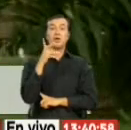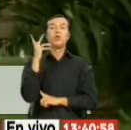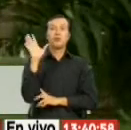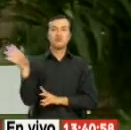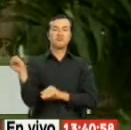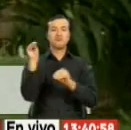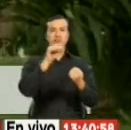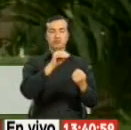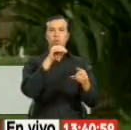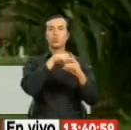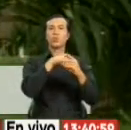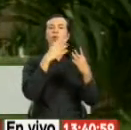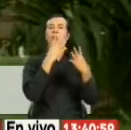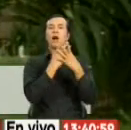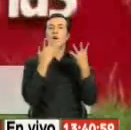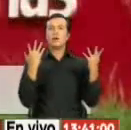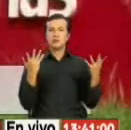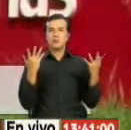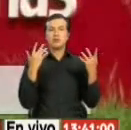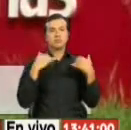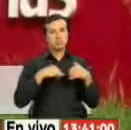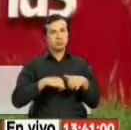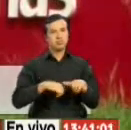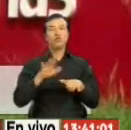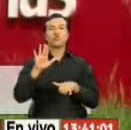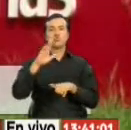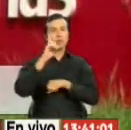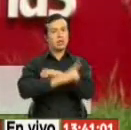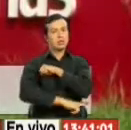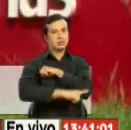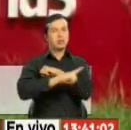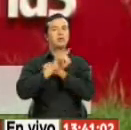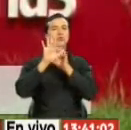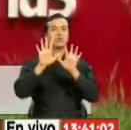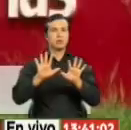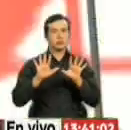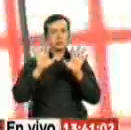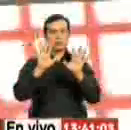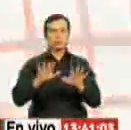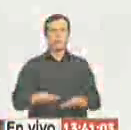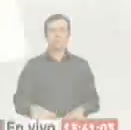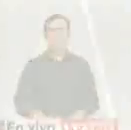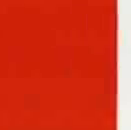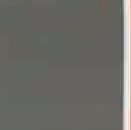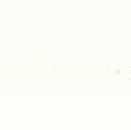trasladado a su domicilio donde completará su condena de 10 años